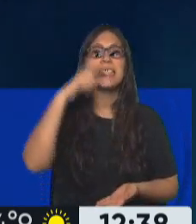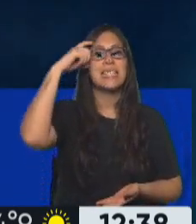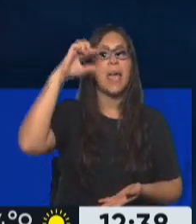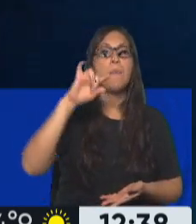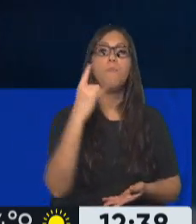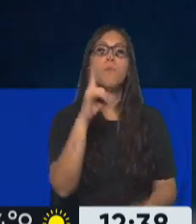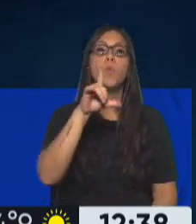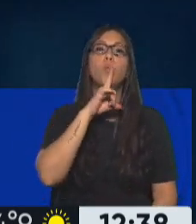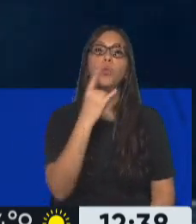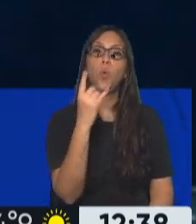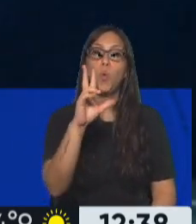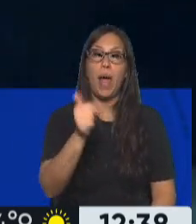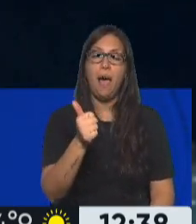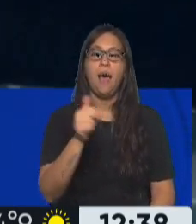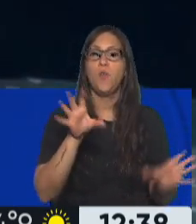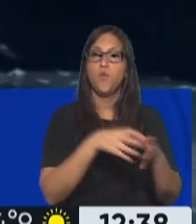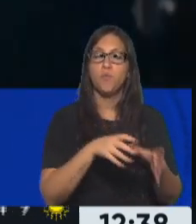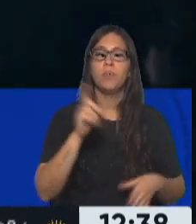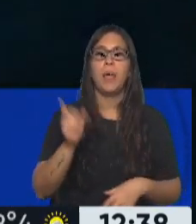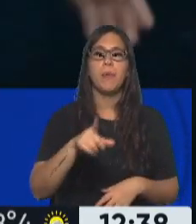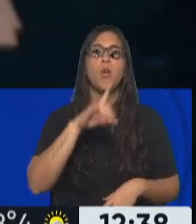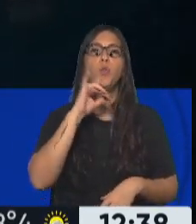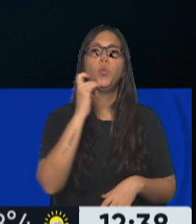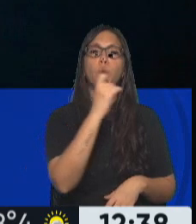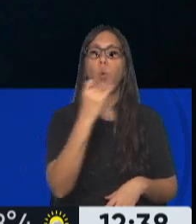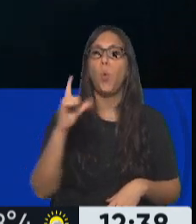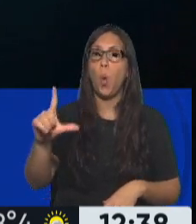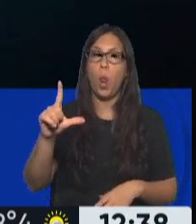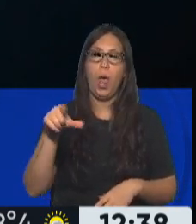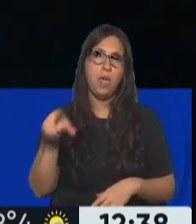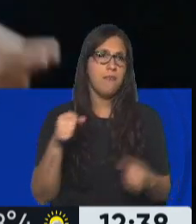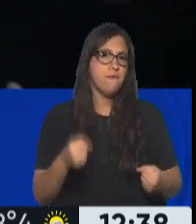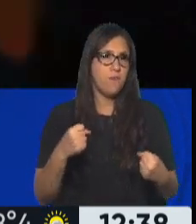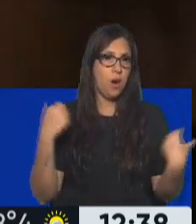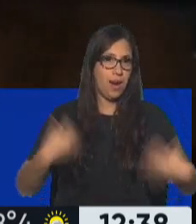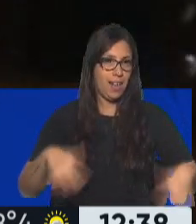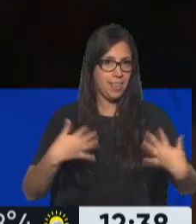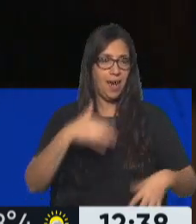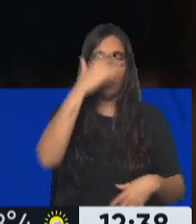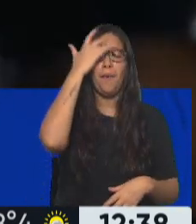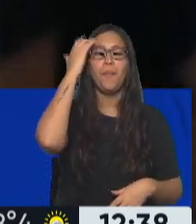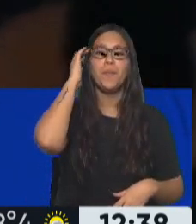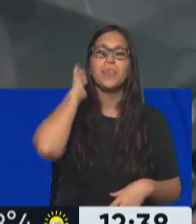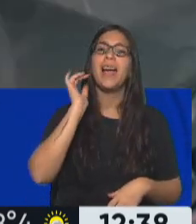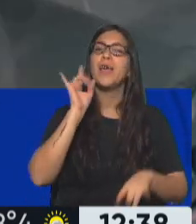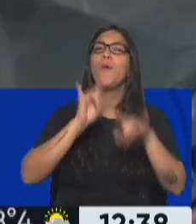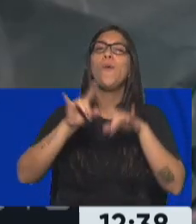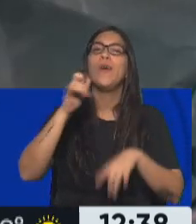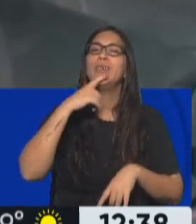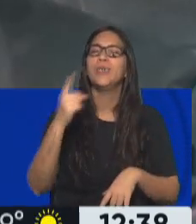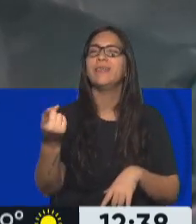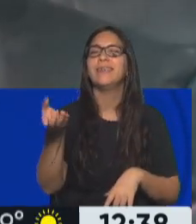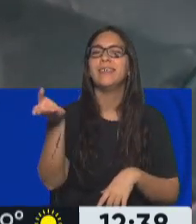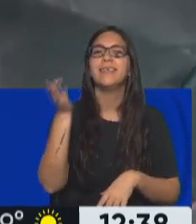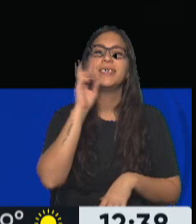Sepultura. Tiene la música de Tool. Ahí hay power, ¿eh? Y, por supuesto, bueno, ahí lo vemos a Wozito, que será uno de los